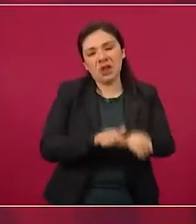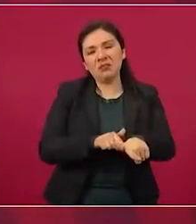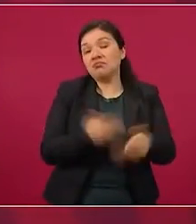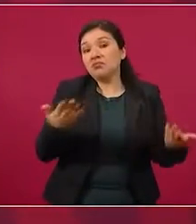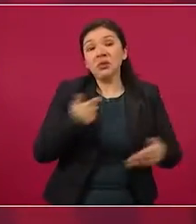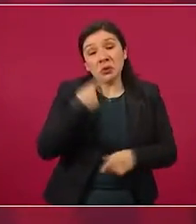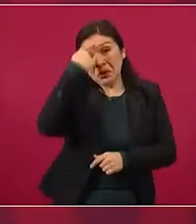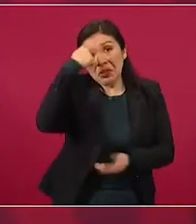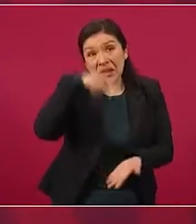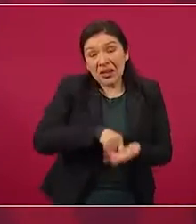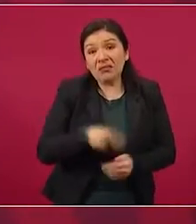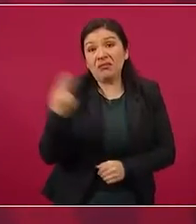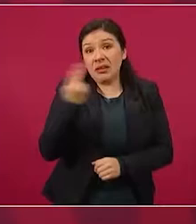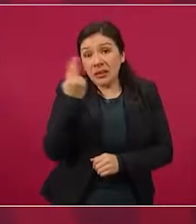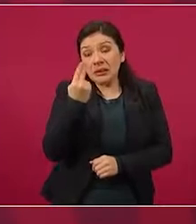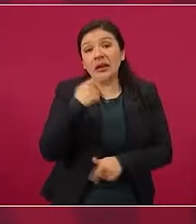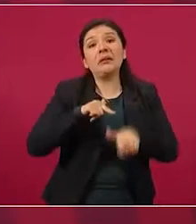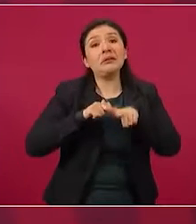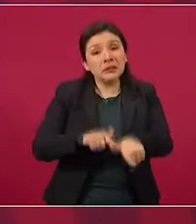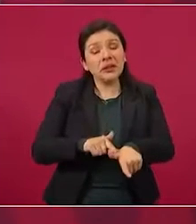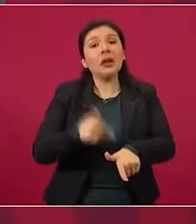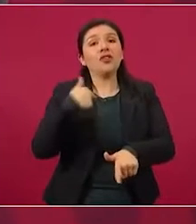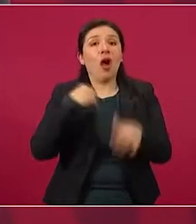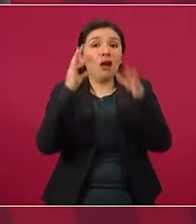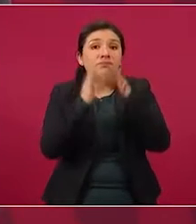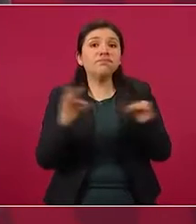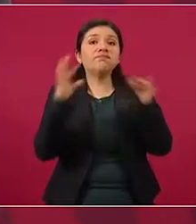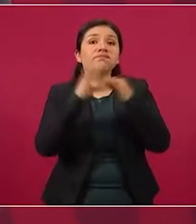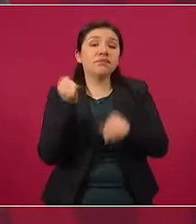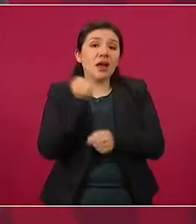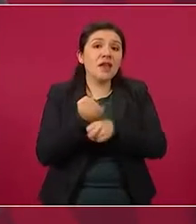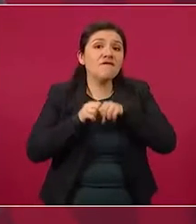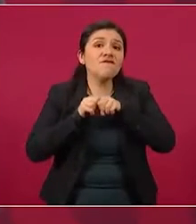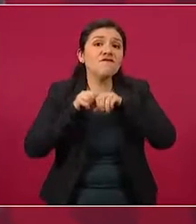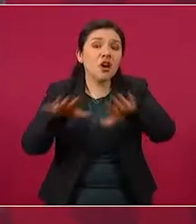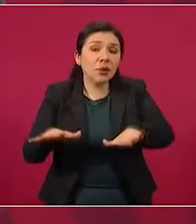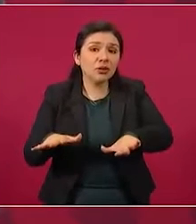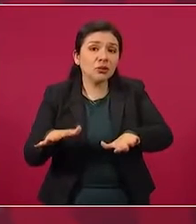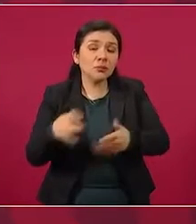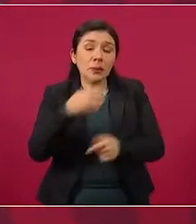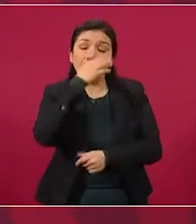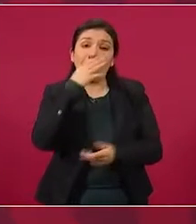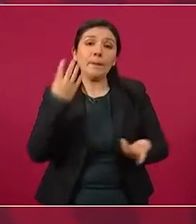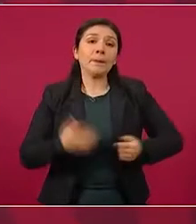yo creo que vamos a tener que refrescar información,